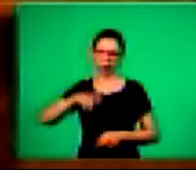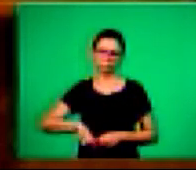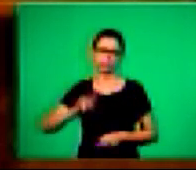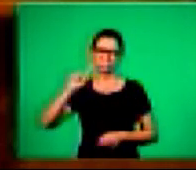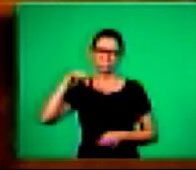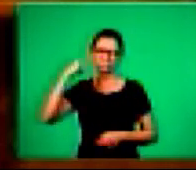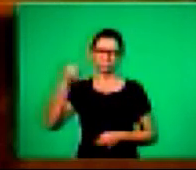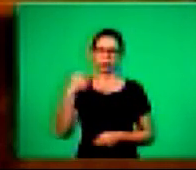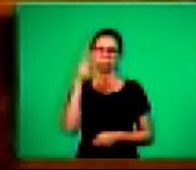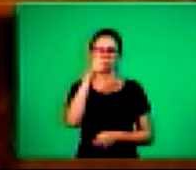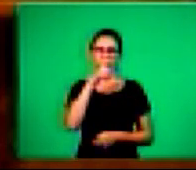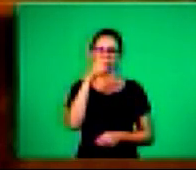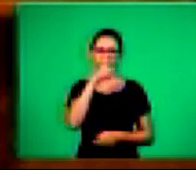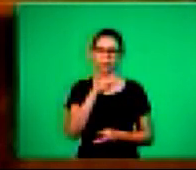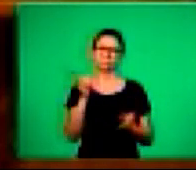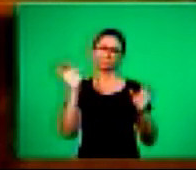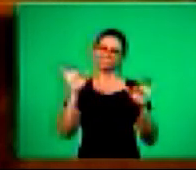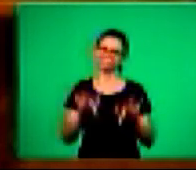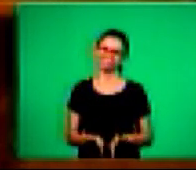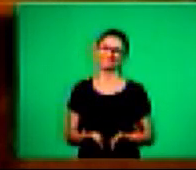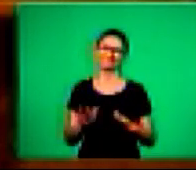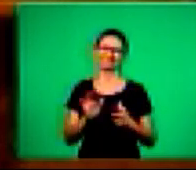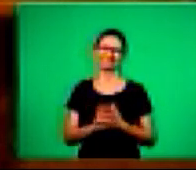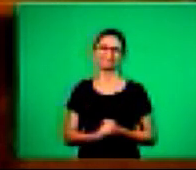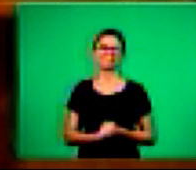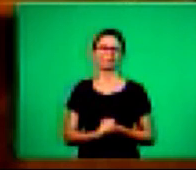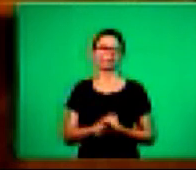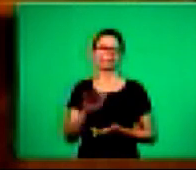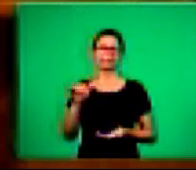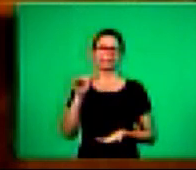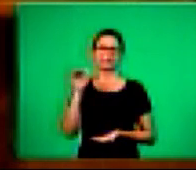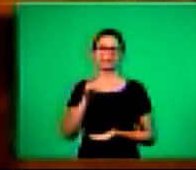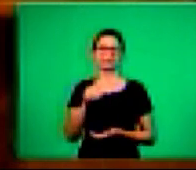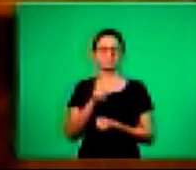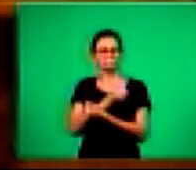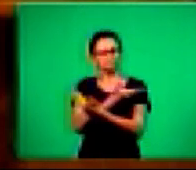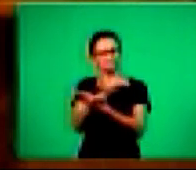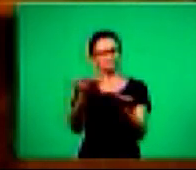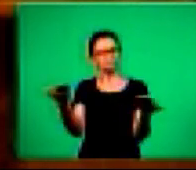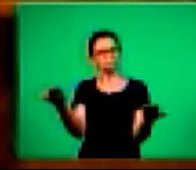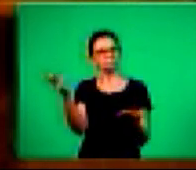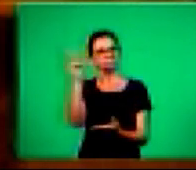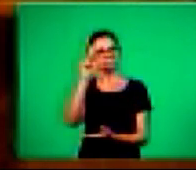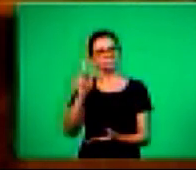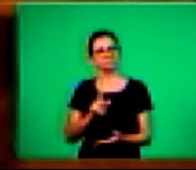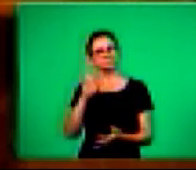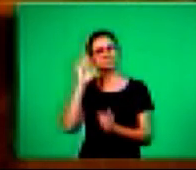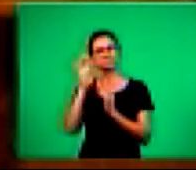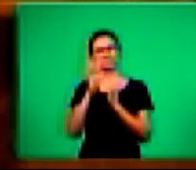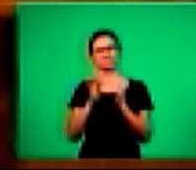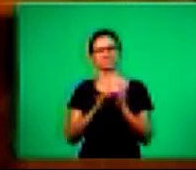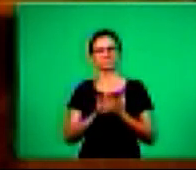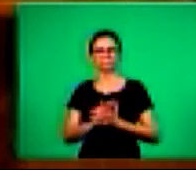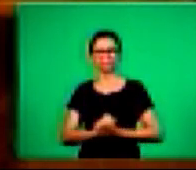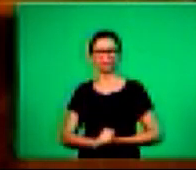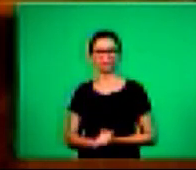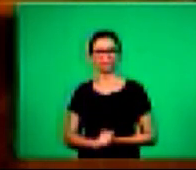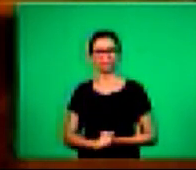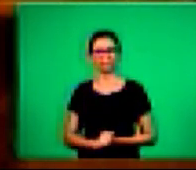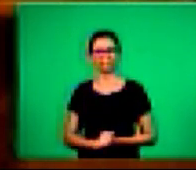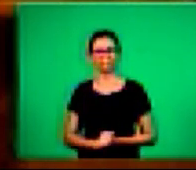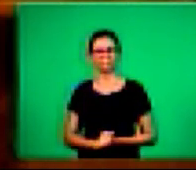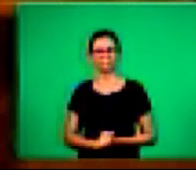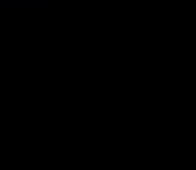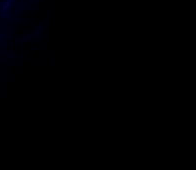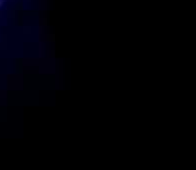que hoy se repetirá el próximo domingo entonces nuestra transmisión va terminando aquí nuestra bendición a los hermanos con la paz